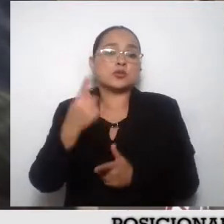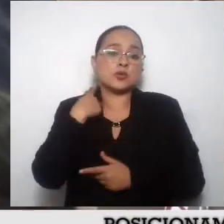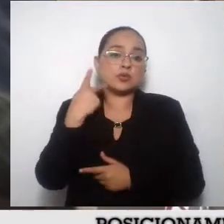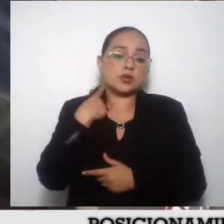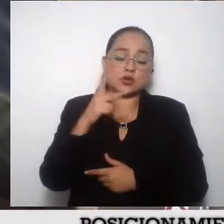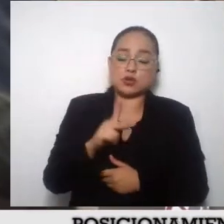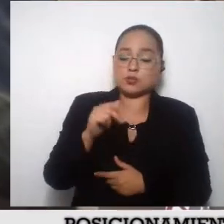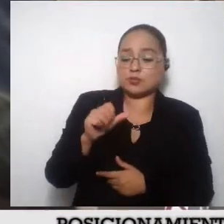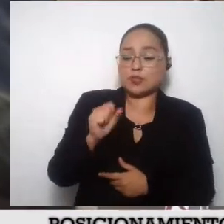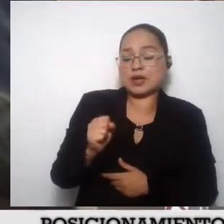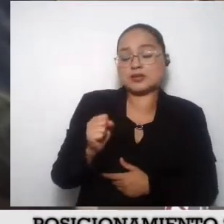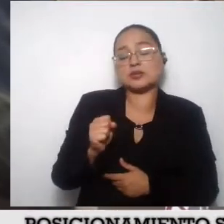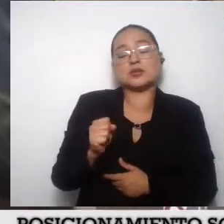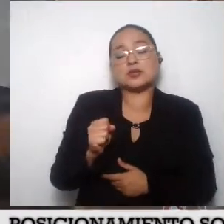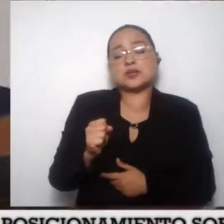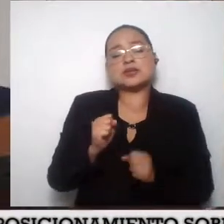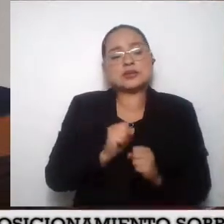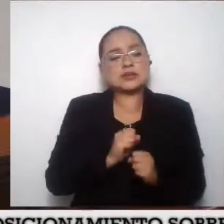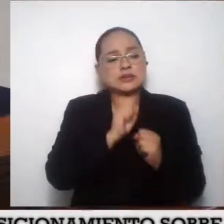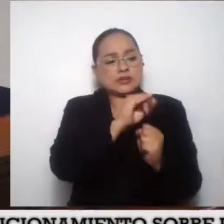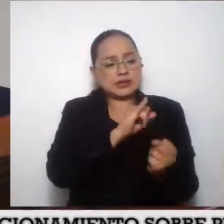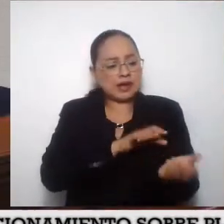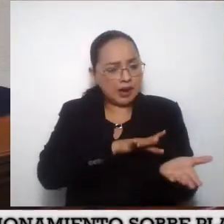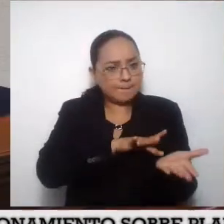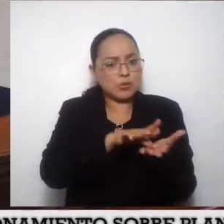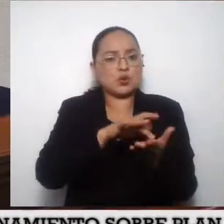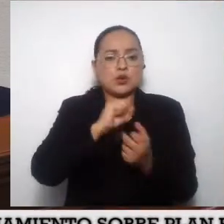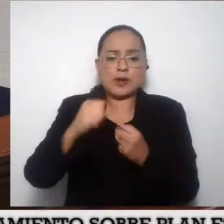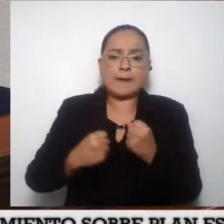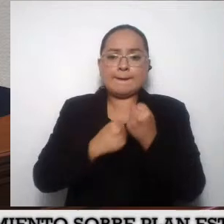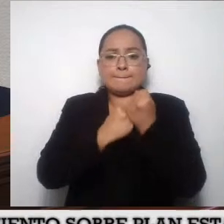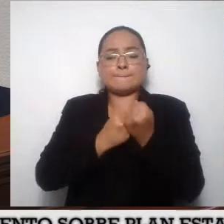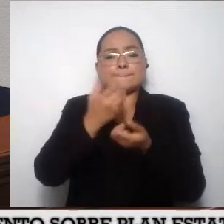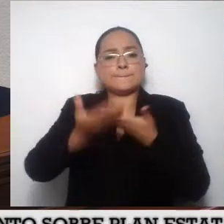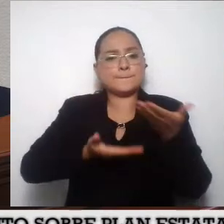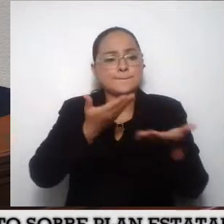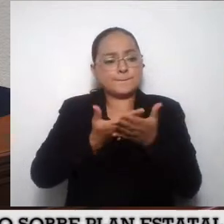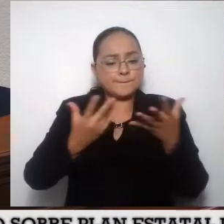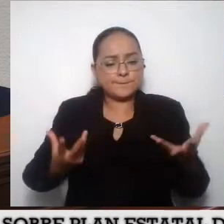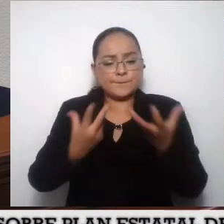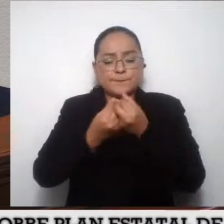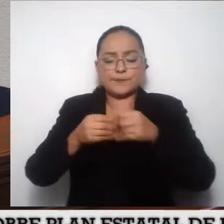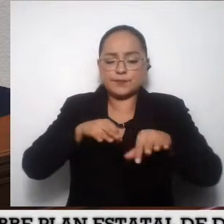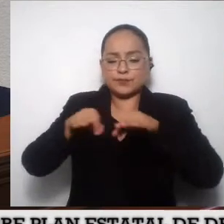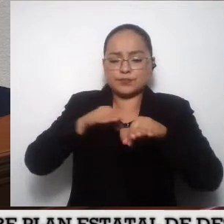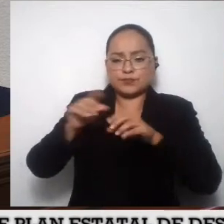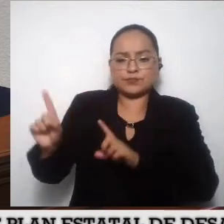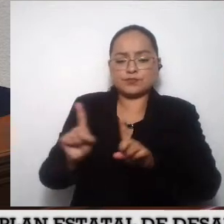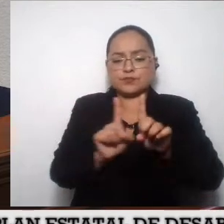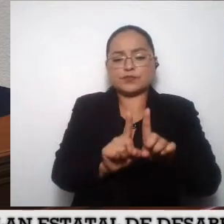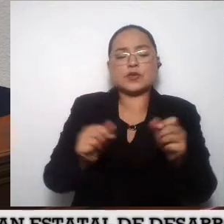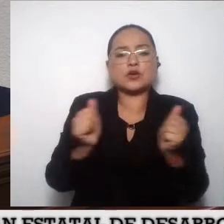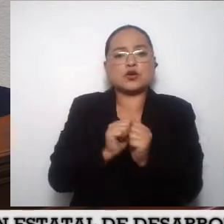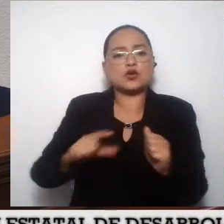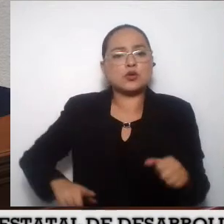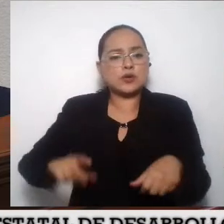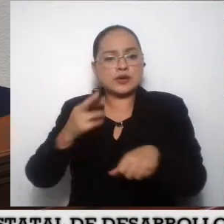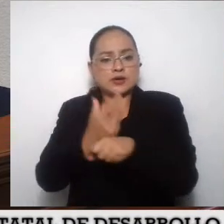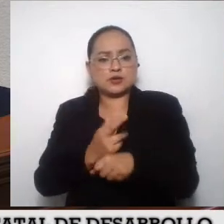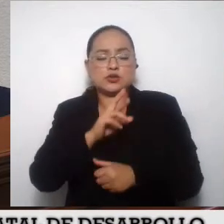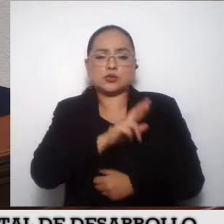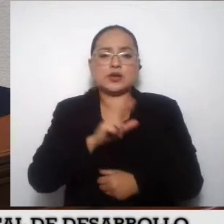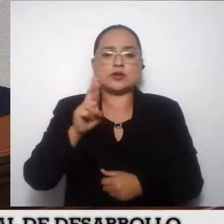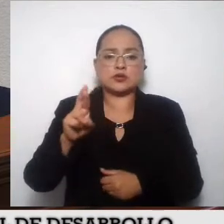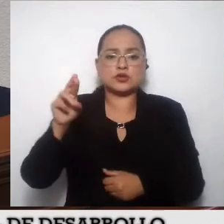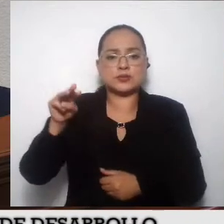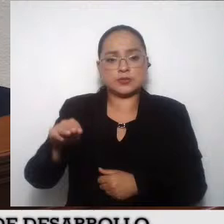En el Partido Sinaloense apoyamos, respaldamos y trabajamos al lado de nuestro gobernador, el gobernador Rubén